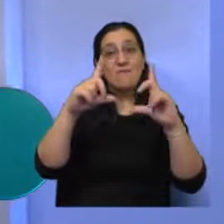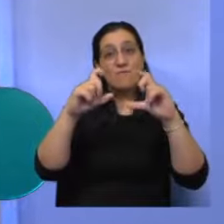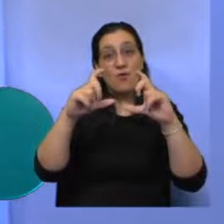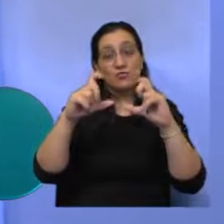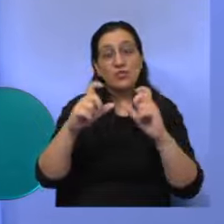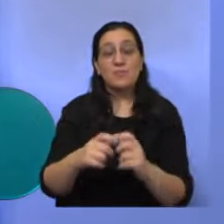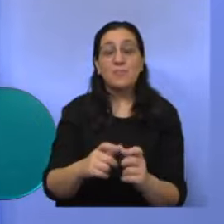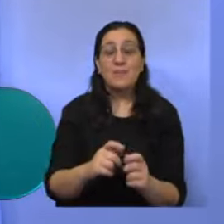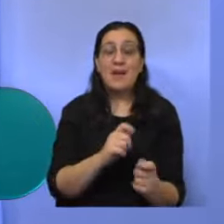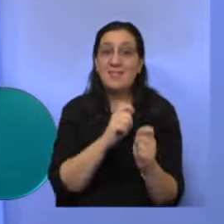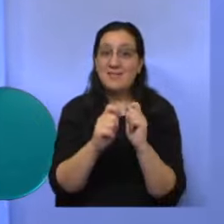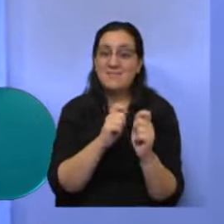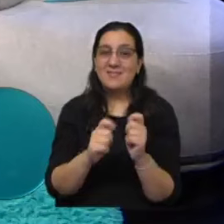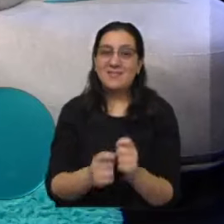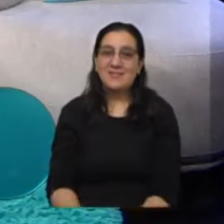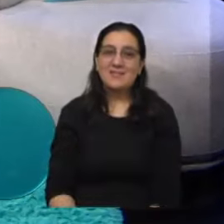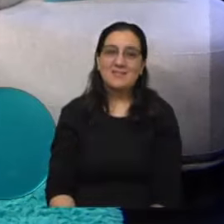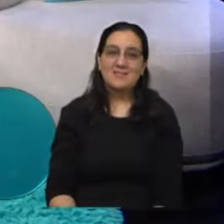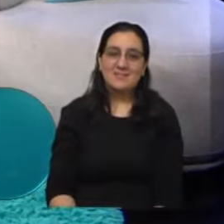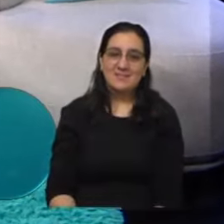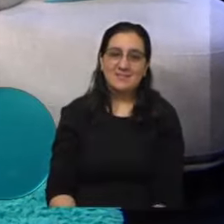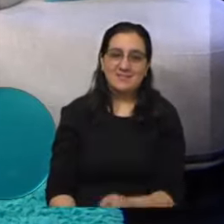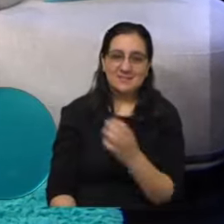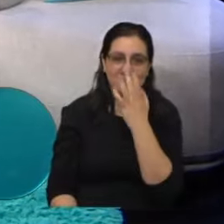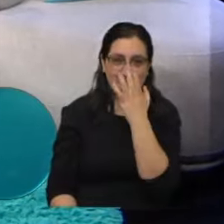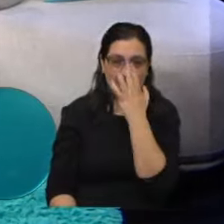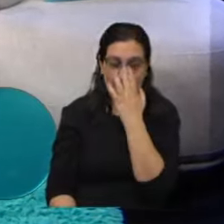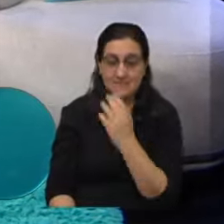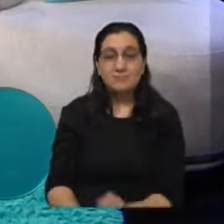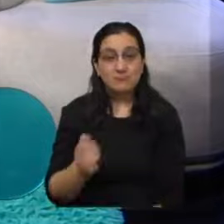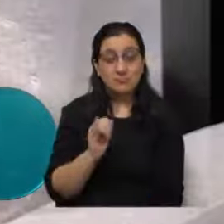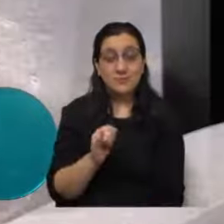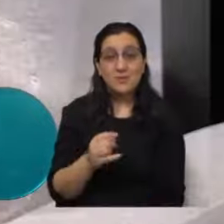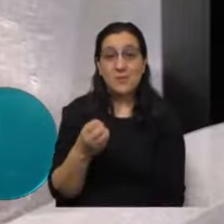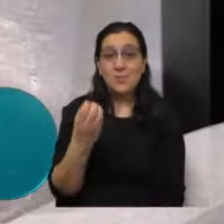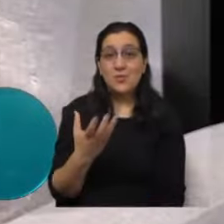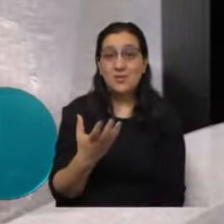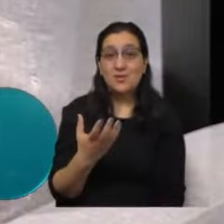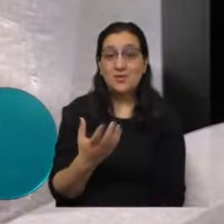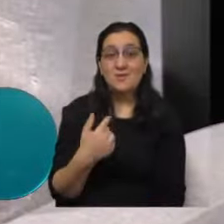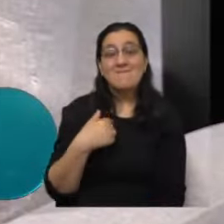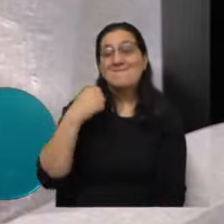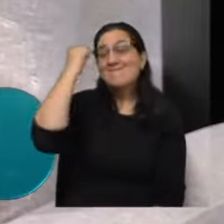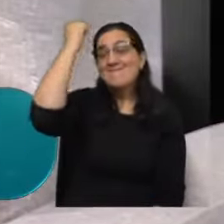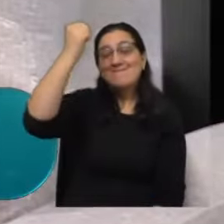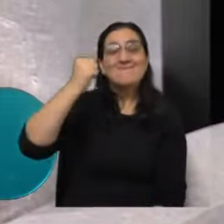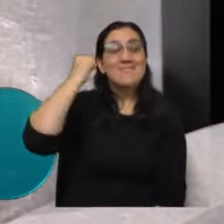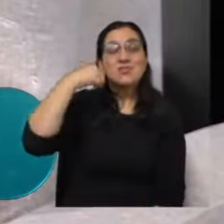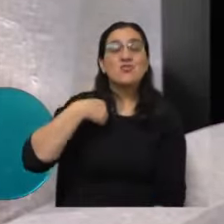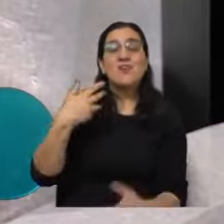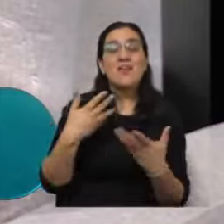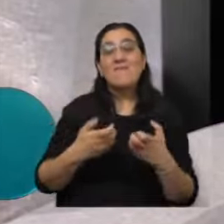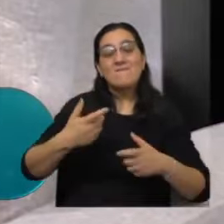aire las cosas? Sí, pero esto ya estaba blanqueado de antes. Claro. Sí, porque era como un deseo de celebrar. Sí. Celebración igual los